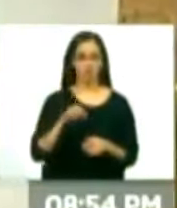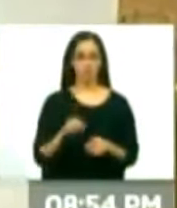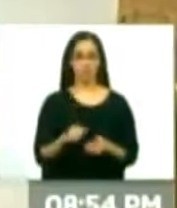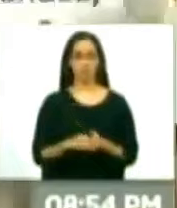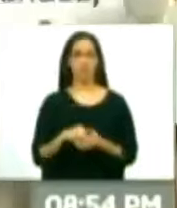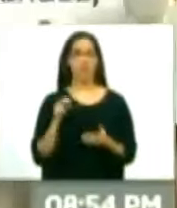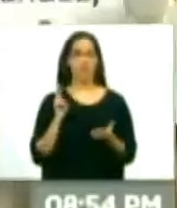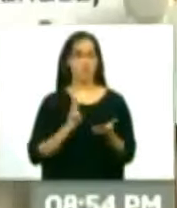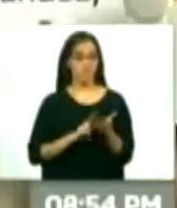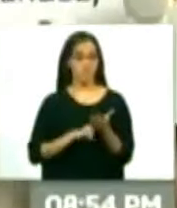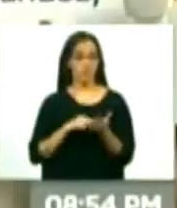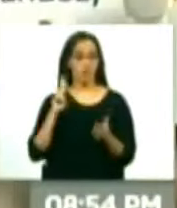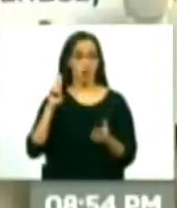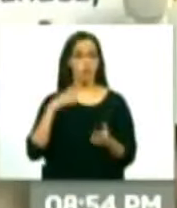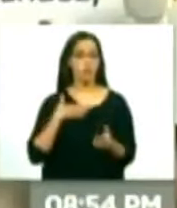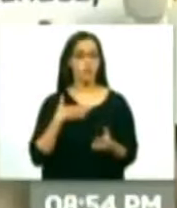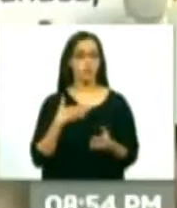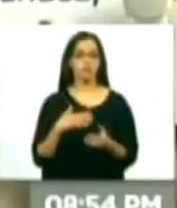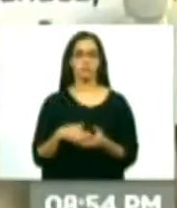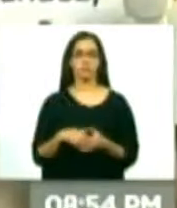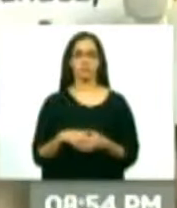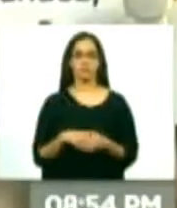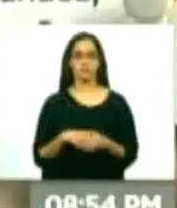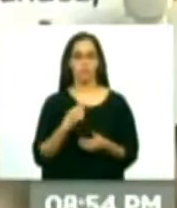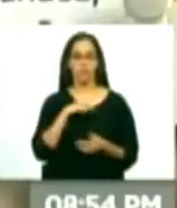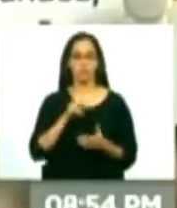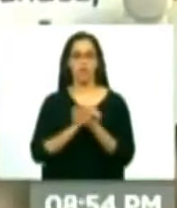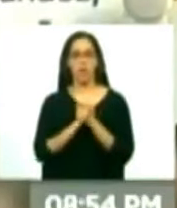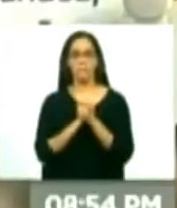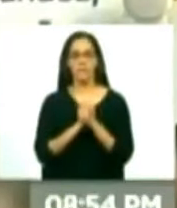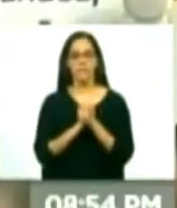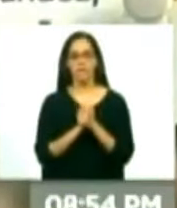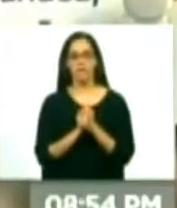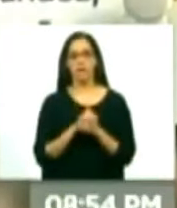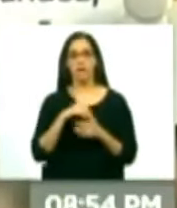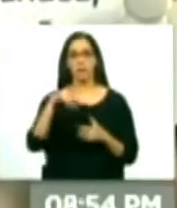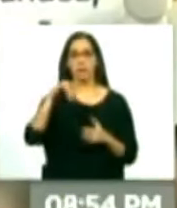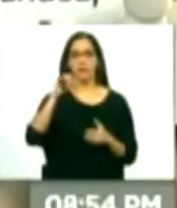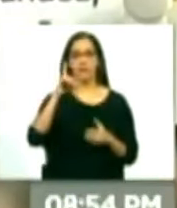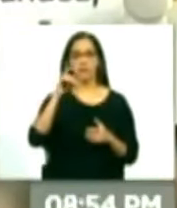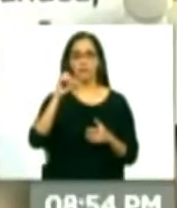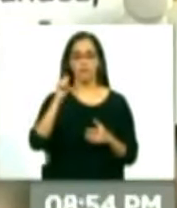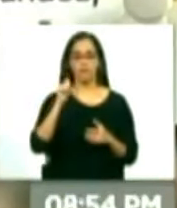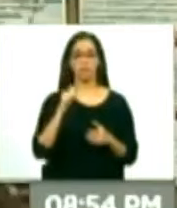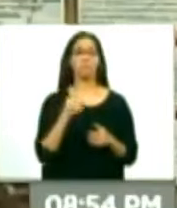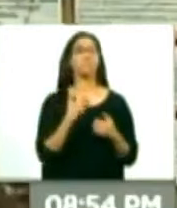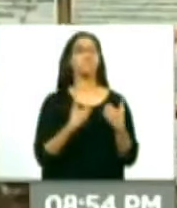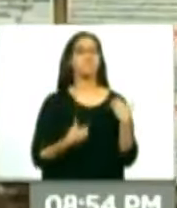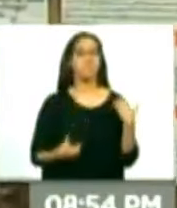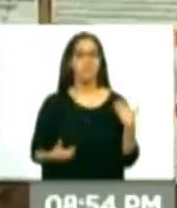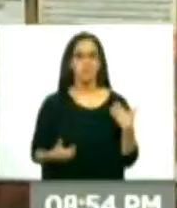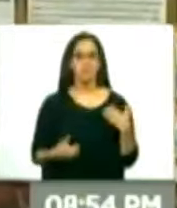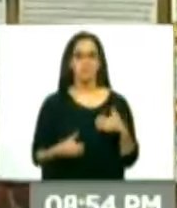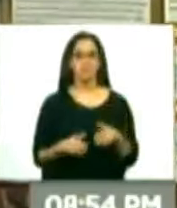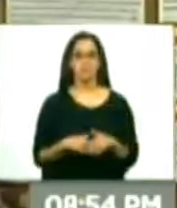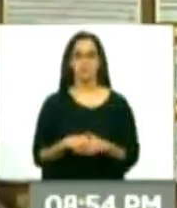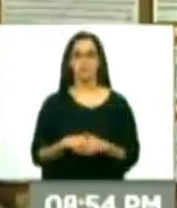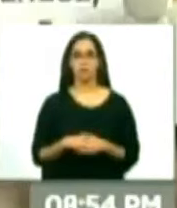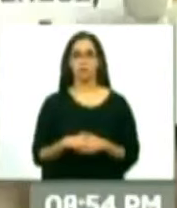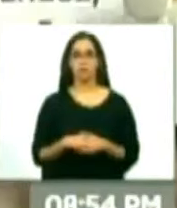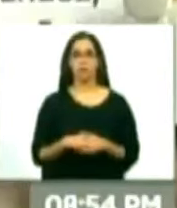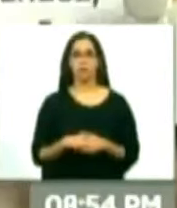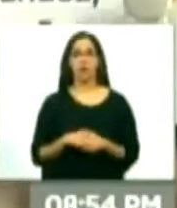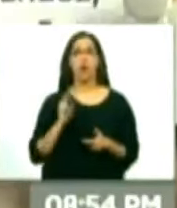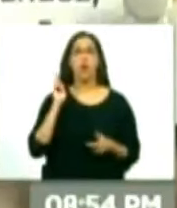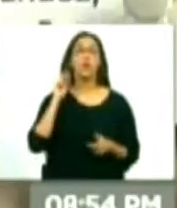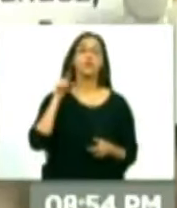¿Verdad, Uribe? Piedad Córdoba, nuestra amiga Piedad Córdoba, escribe: presidente Duque, Piedad es afilada.